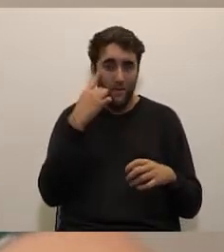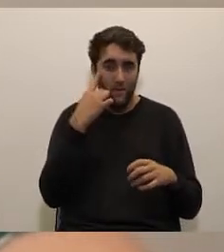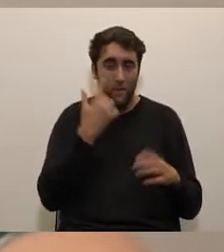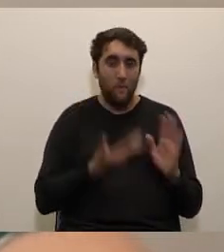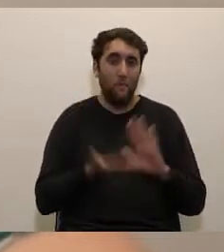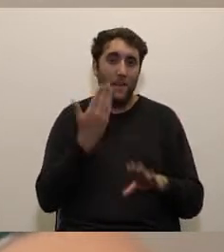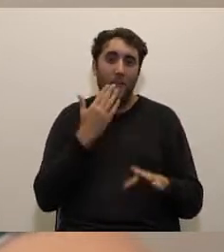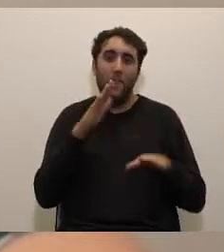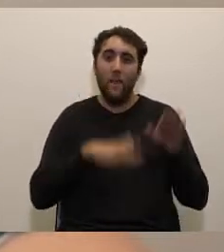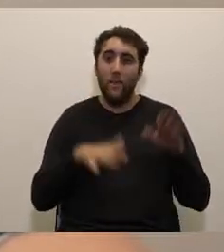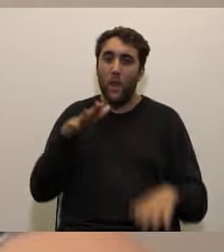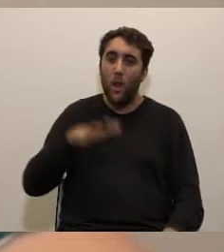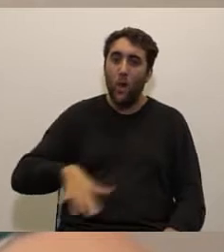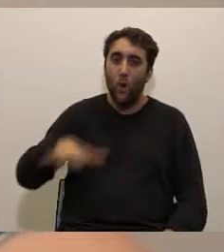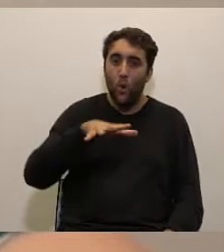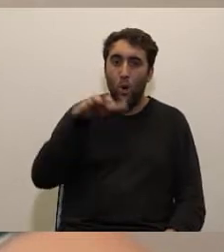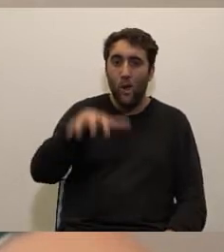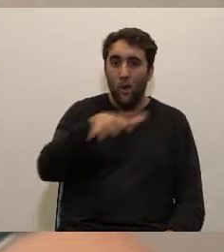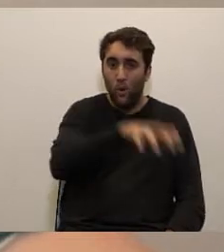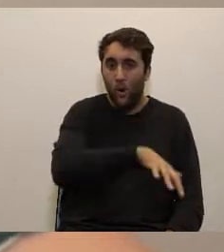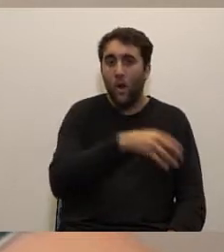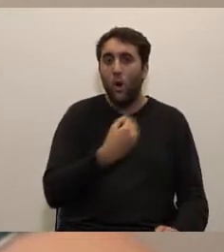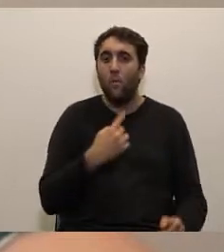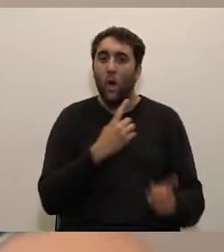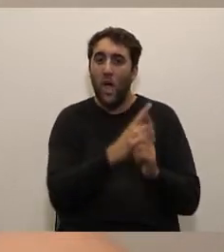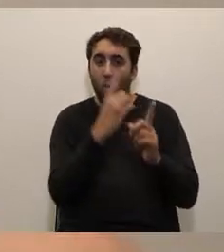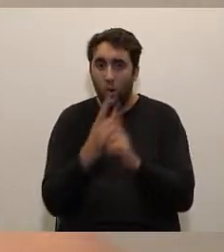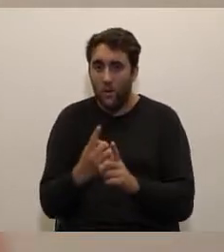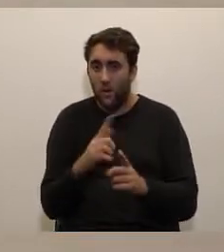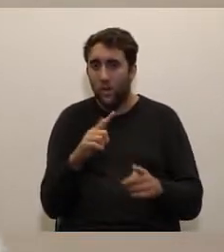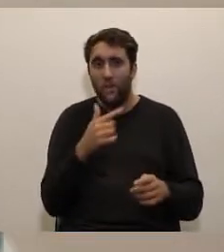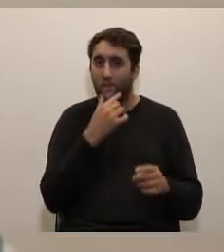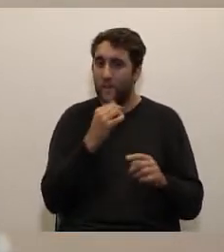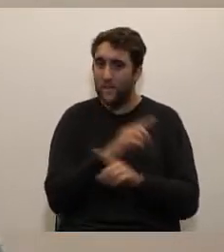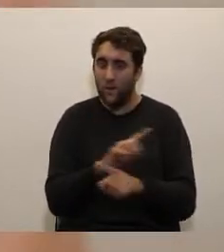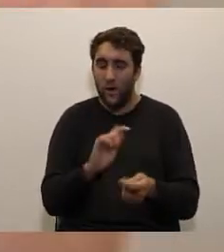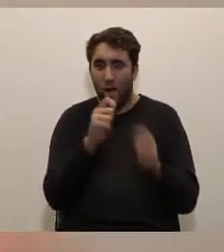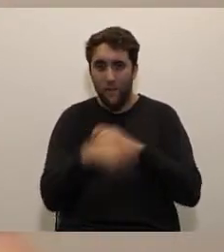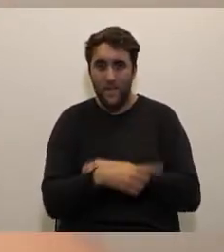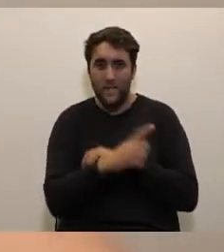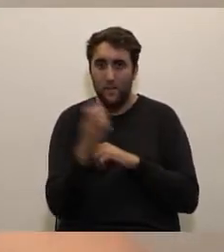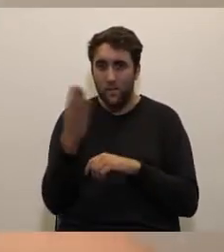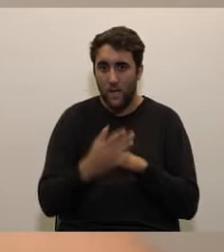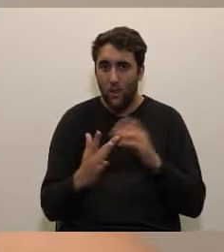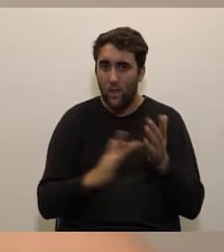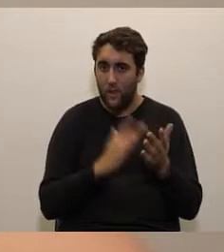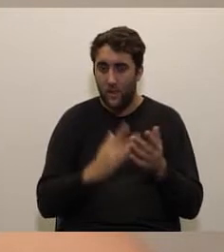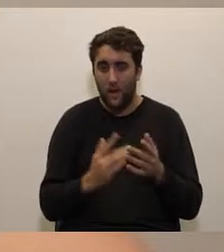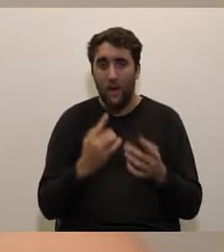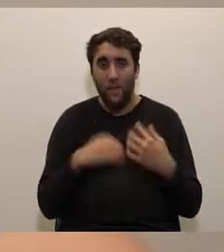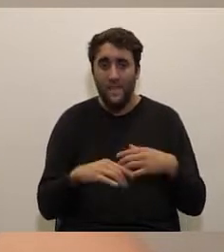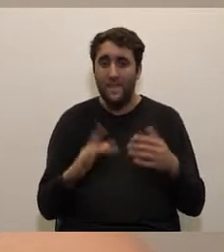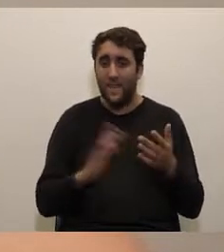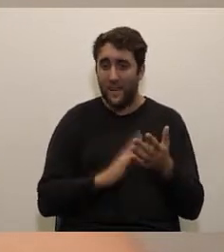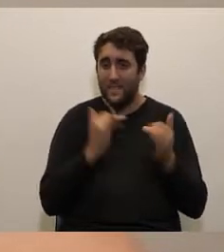las localidades, de los territorios, del encuentro, que no es tan sencillo. O sea, la digitalidad o la virtualidad, digamos, nos